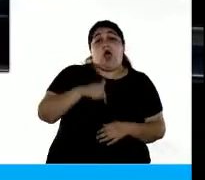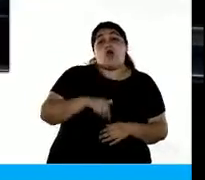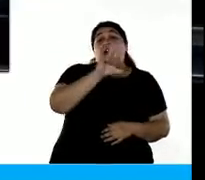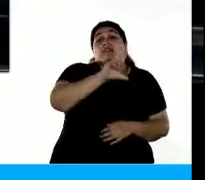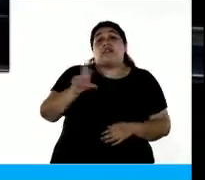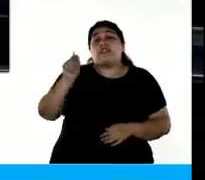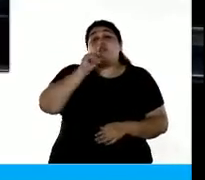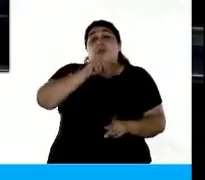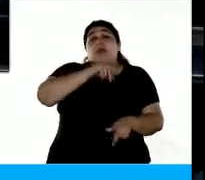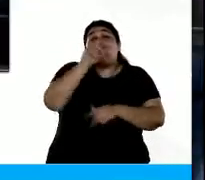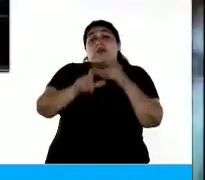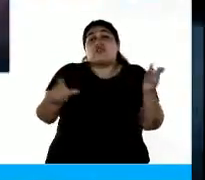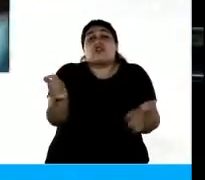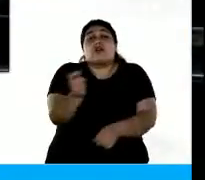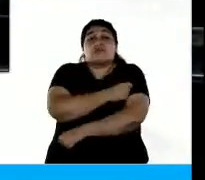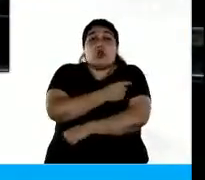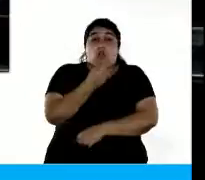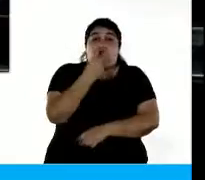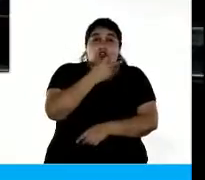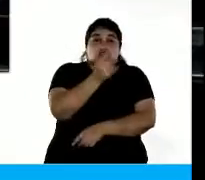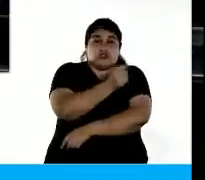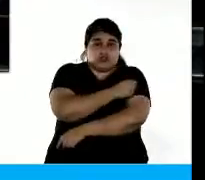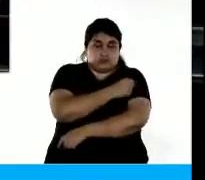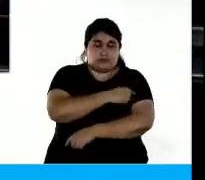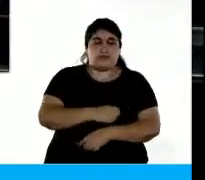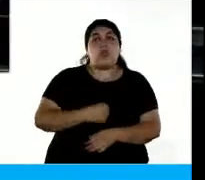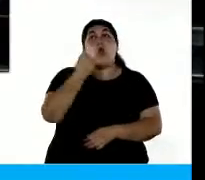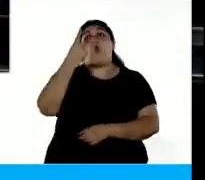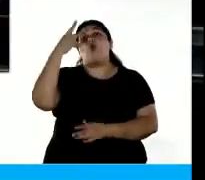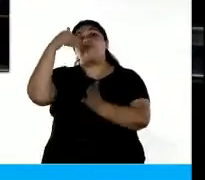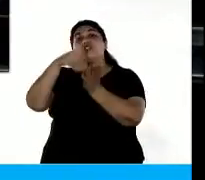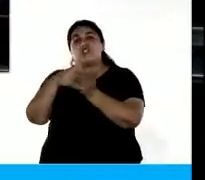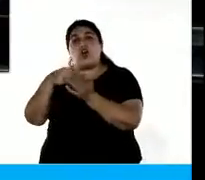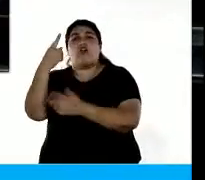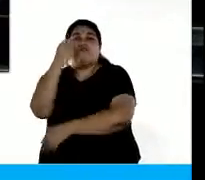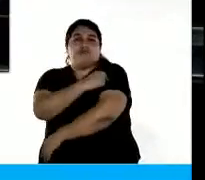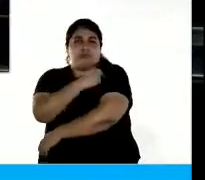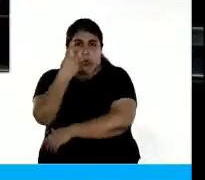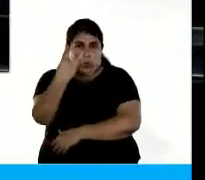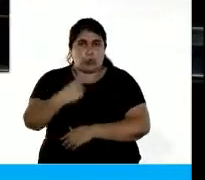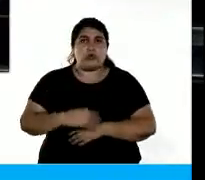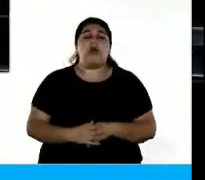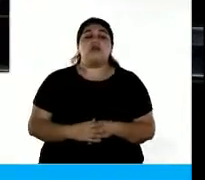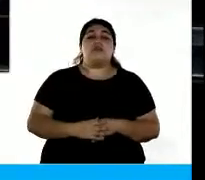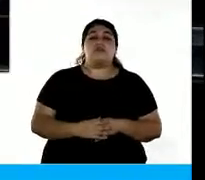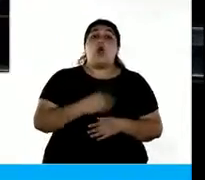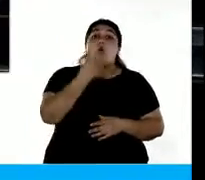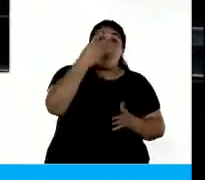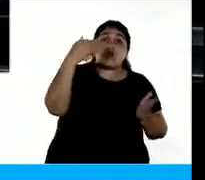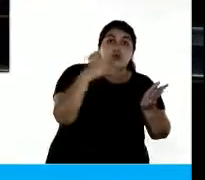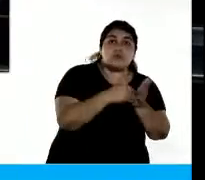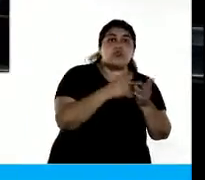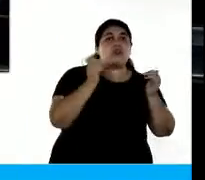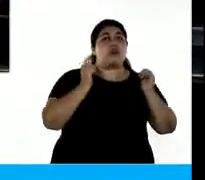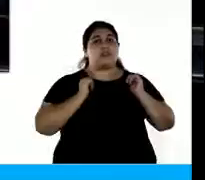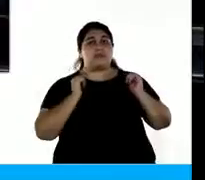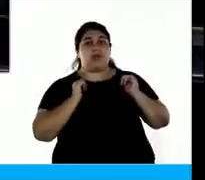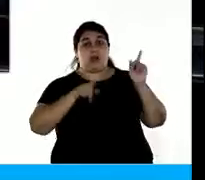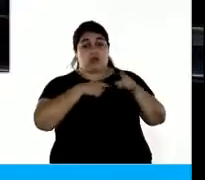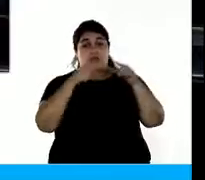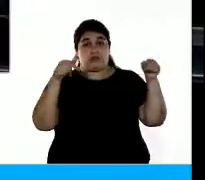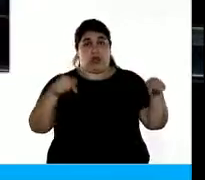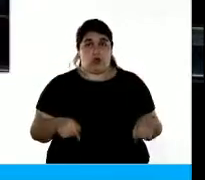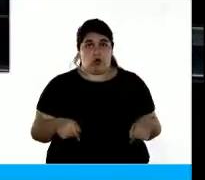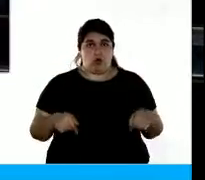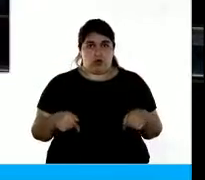nada más con las 2 dosis un millón de vacunados con la primera dosis y 4 millones en el haber hasta hoy van a llegar